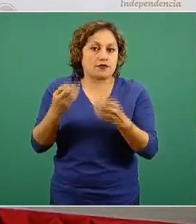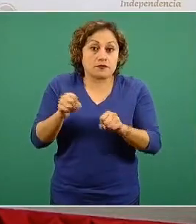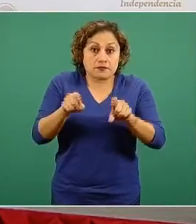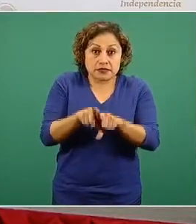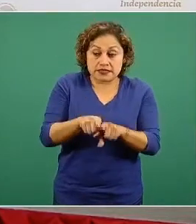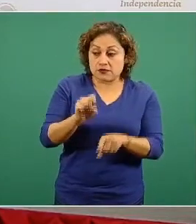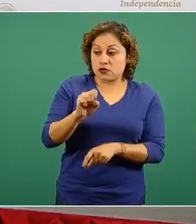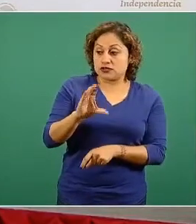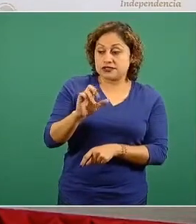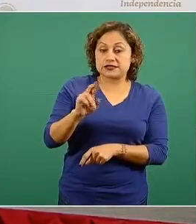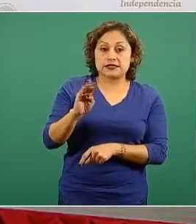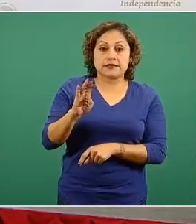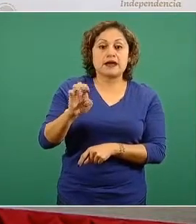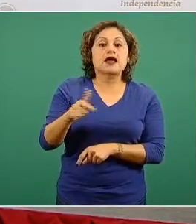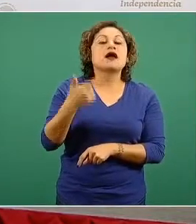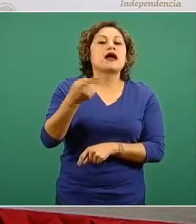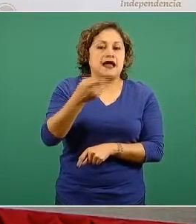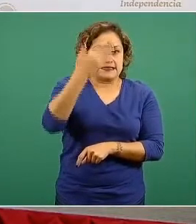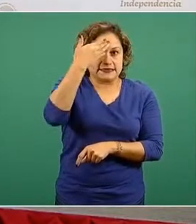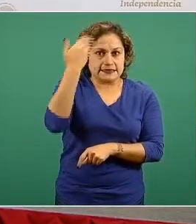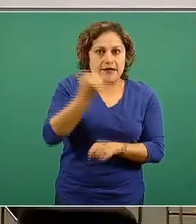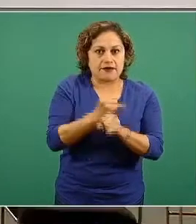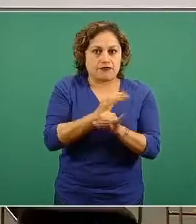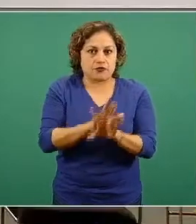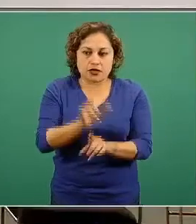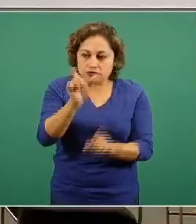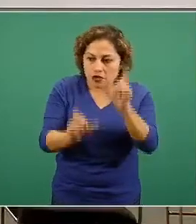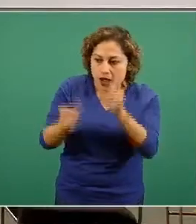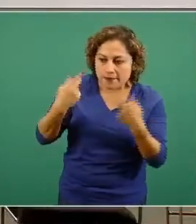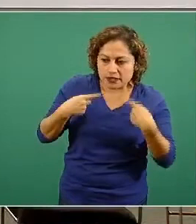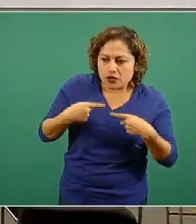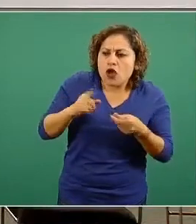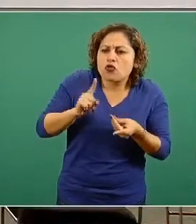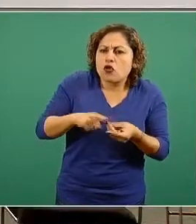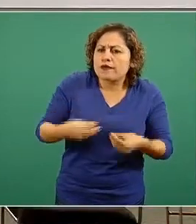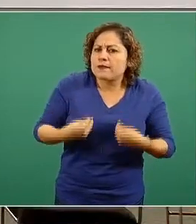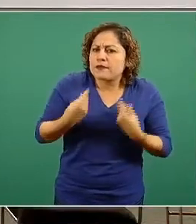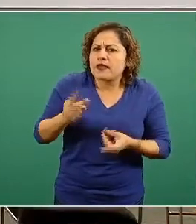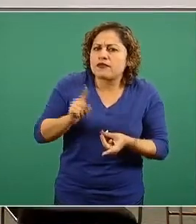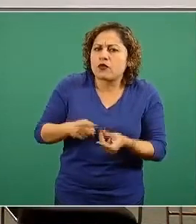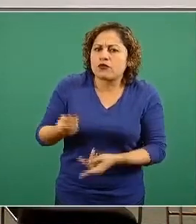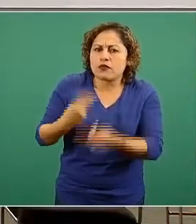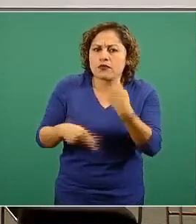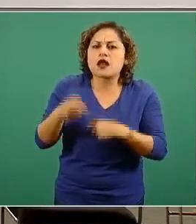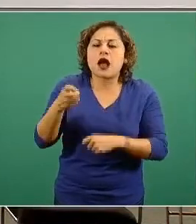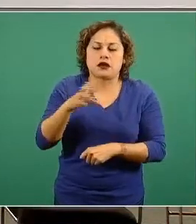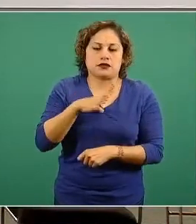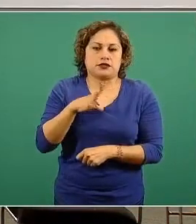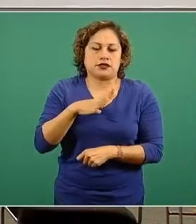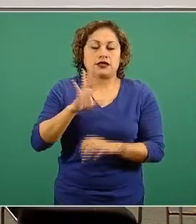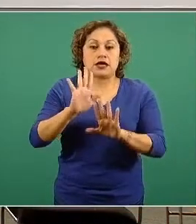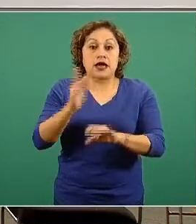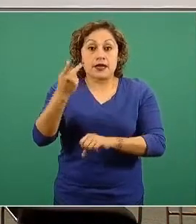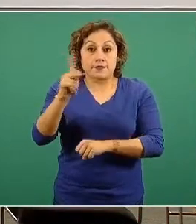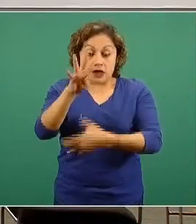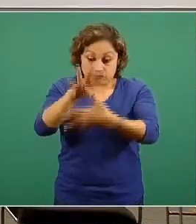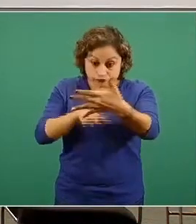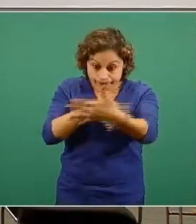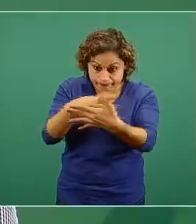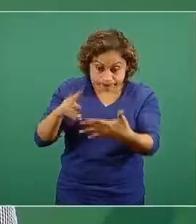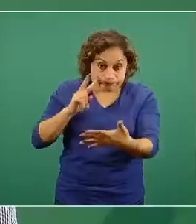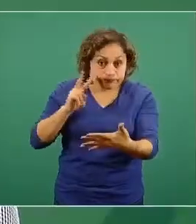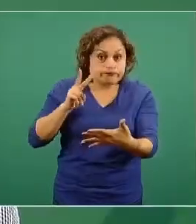de residencia de estas personas. Lo que sí sabemos es que la mayoría de las personas pertenecen al Valle de México, ¿no? Es